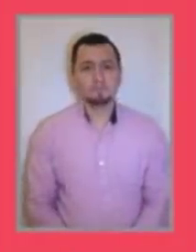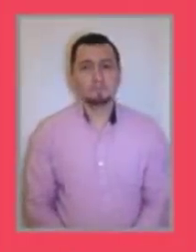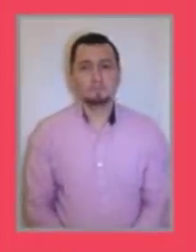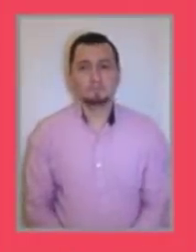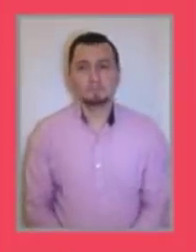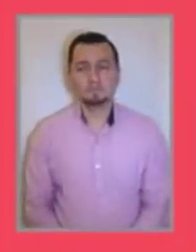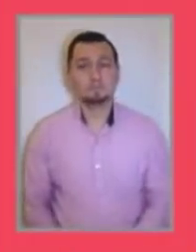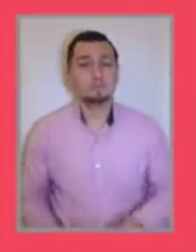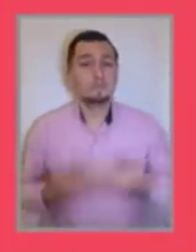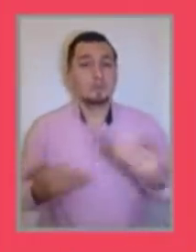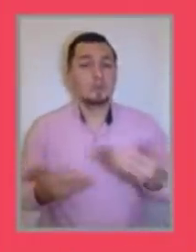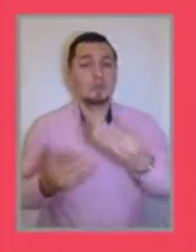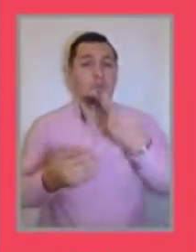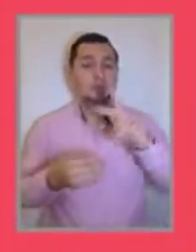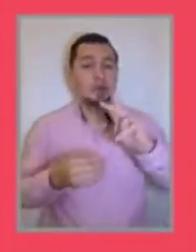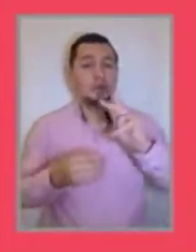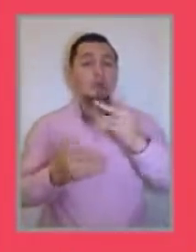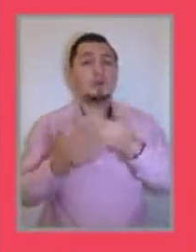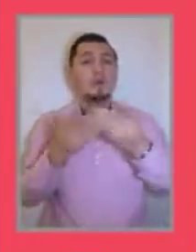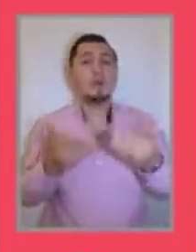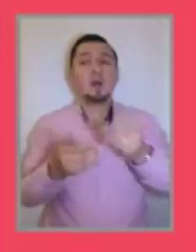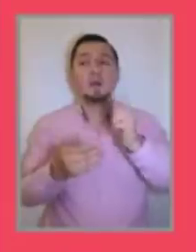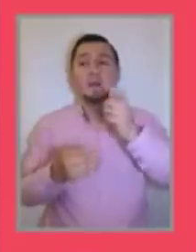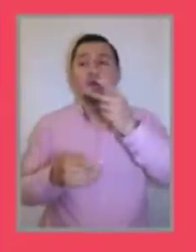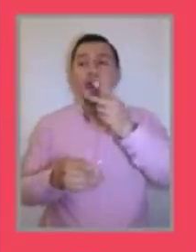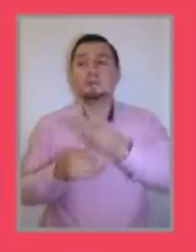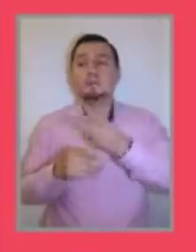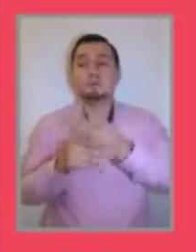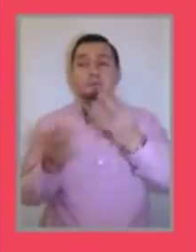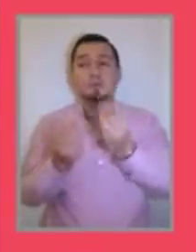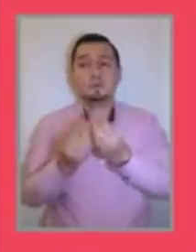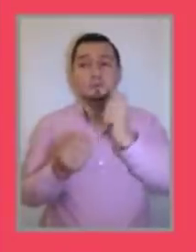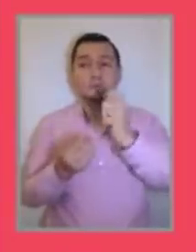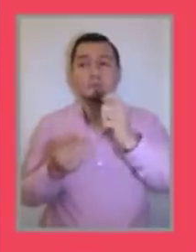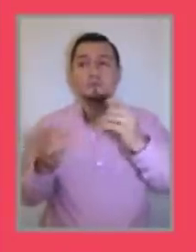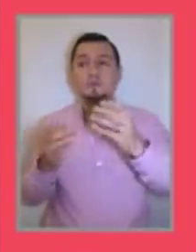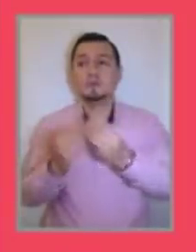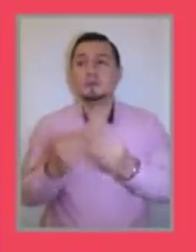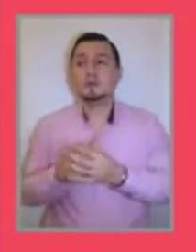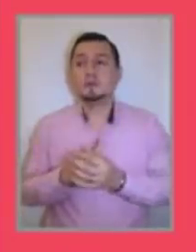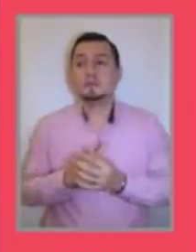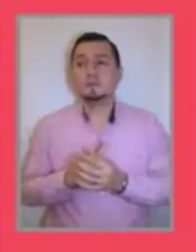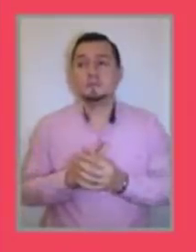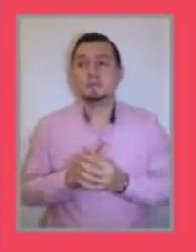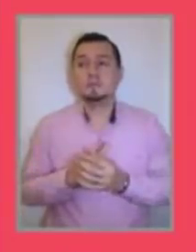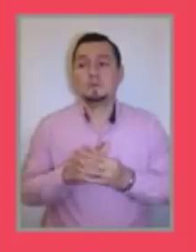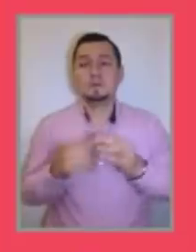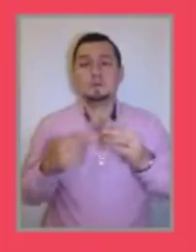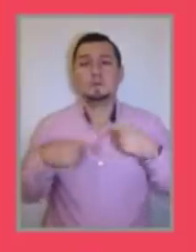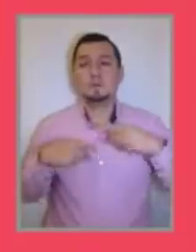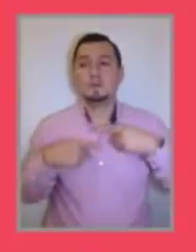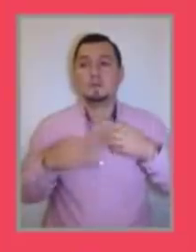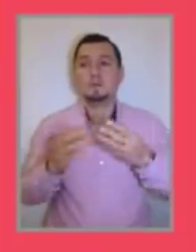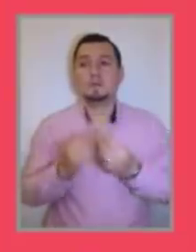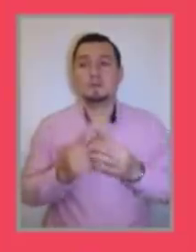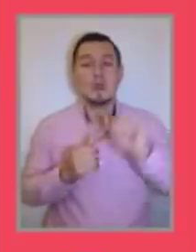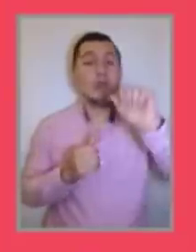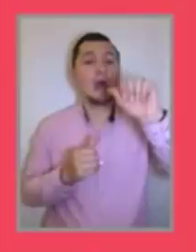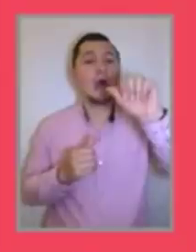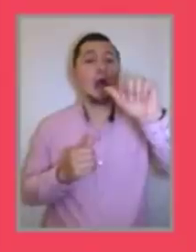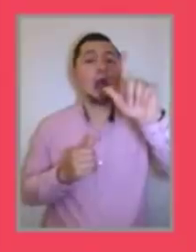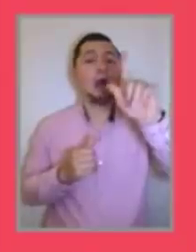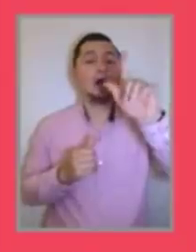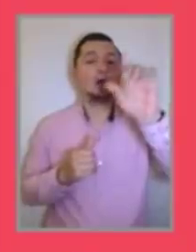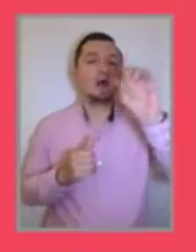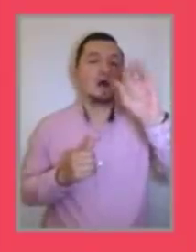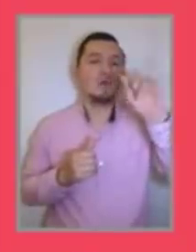Sigue ahora educación superior. Vale la pena decir que en el caso de educación media superior, como lo dijo Juan Carlos, y ya informado también Alfonso, como lo dijo Juan